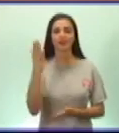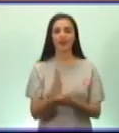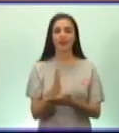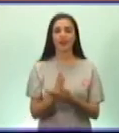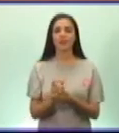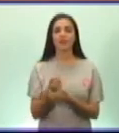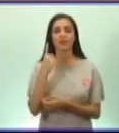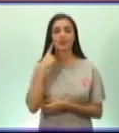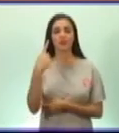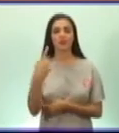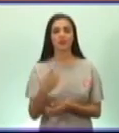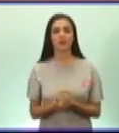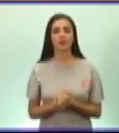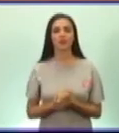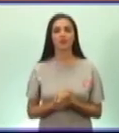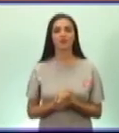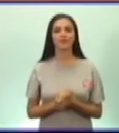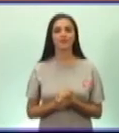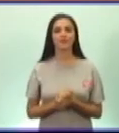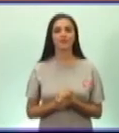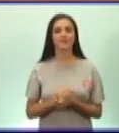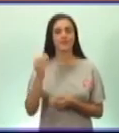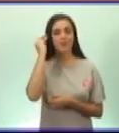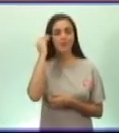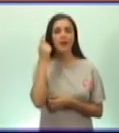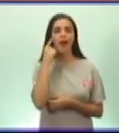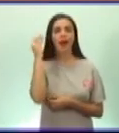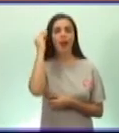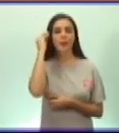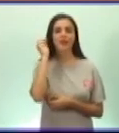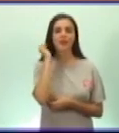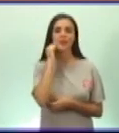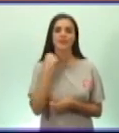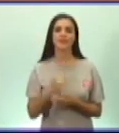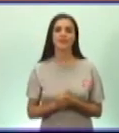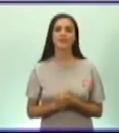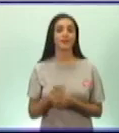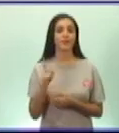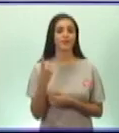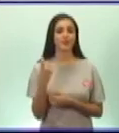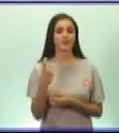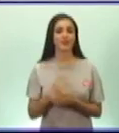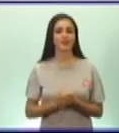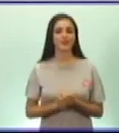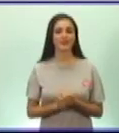juntos seguir recorriendo los caminos de las ciencias naturales. No faltes.